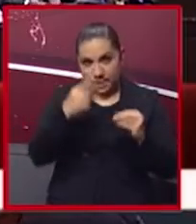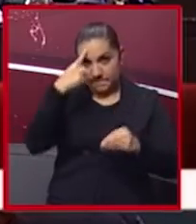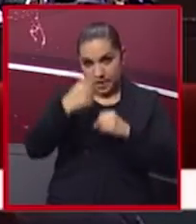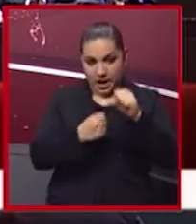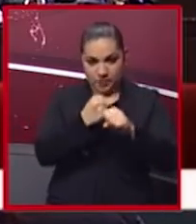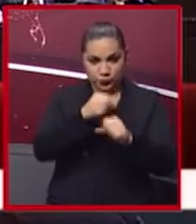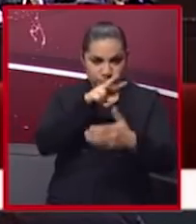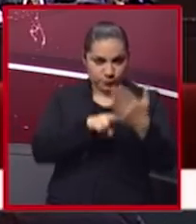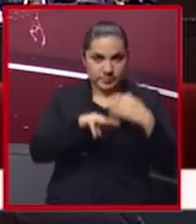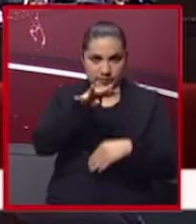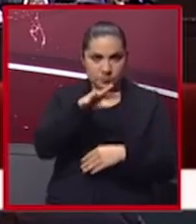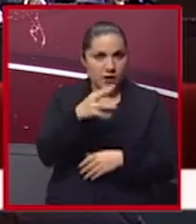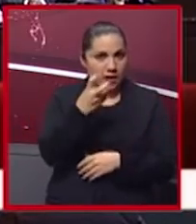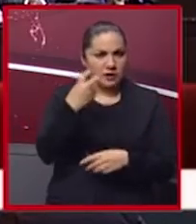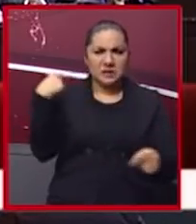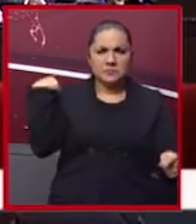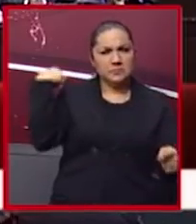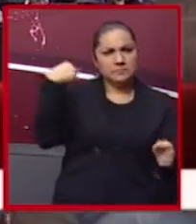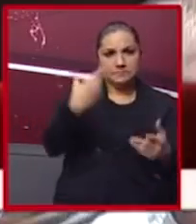país.